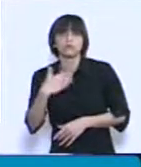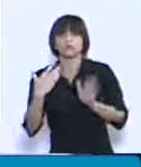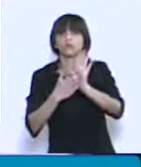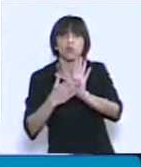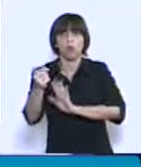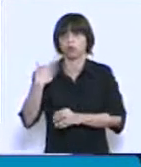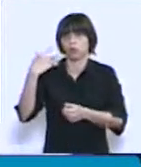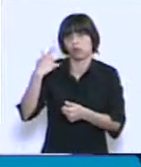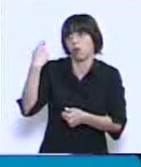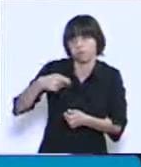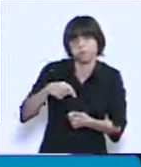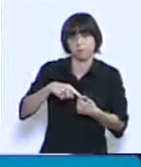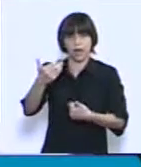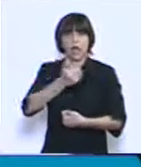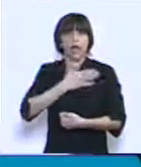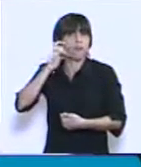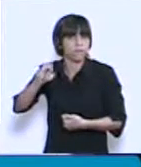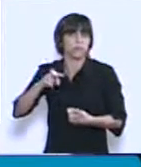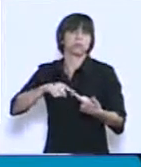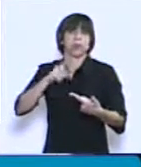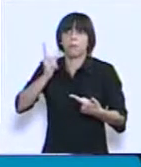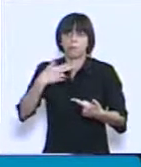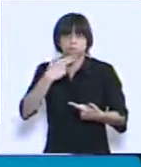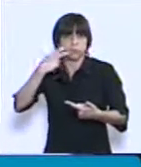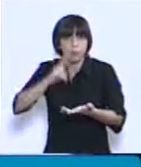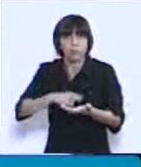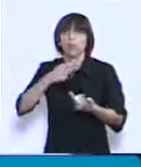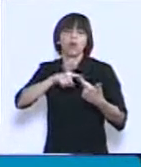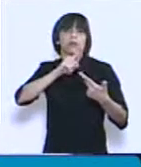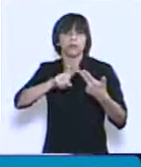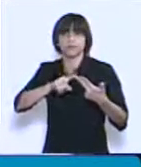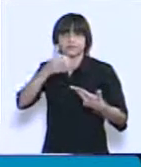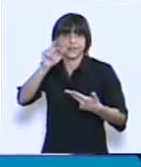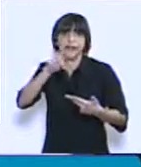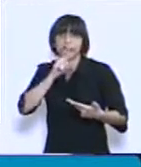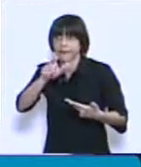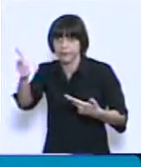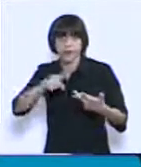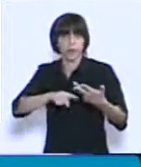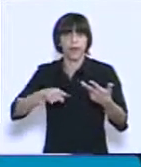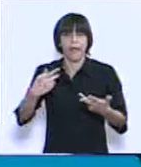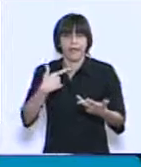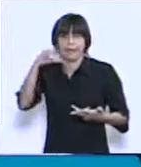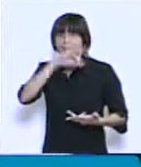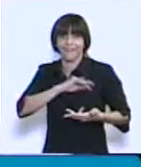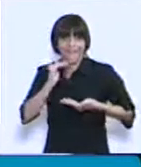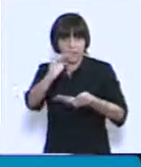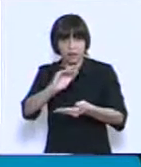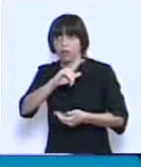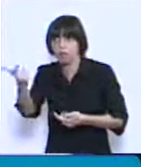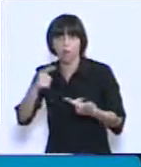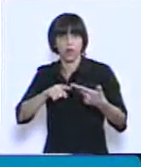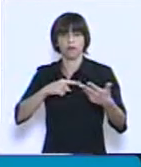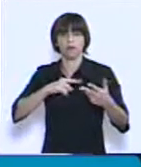AFIP, deben pagar ingresos brutos, no tienen ART, no tienen aguinaldo, no tienen vacaciones, y